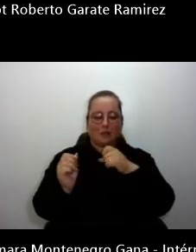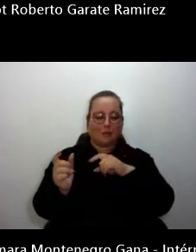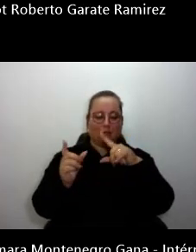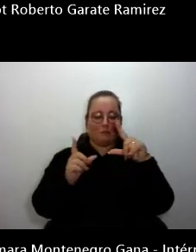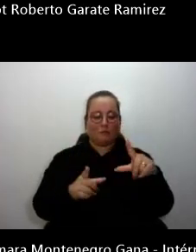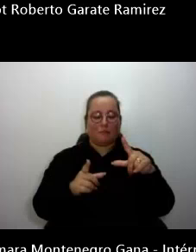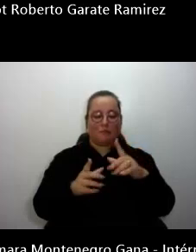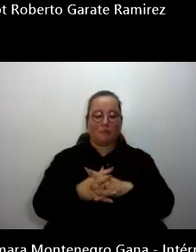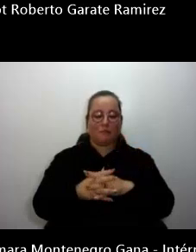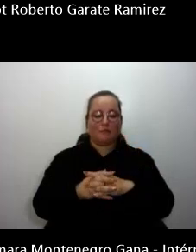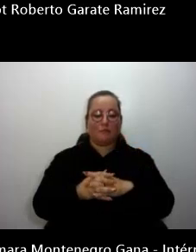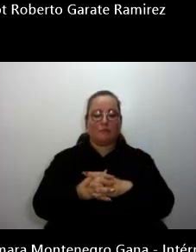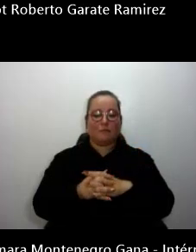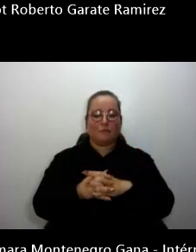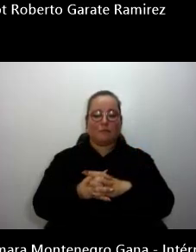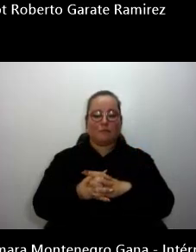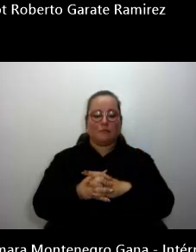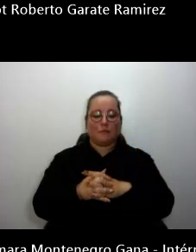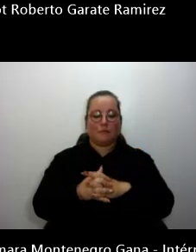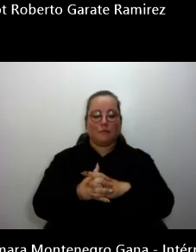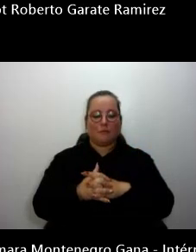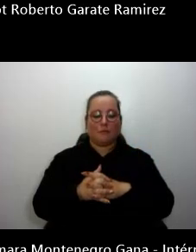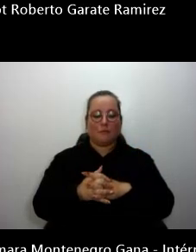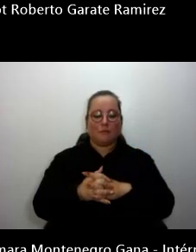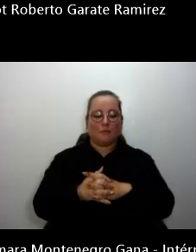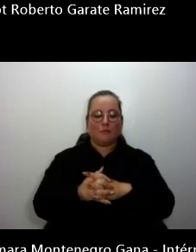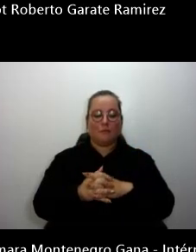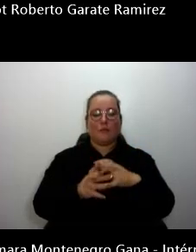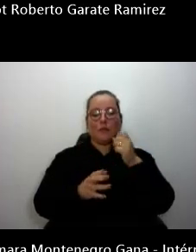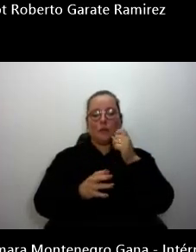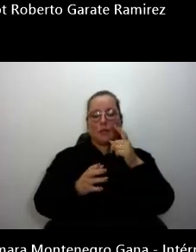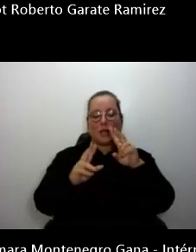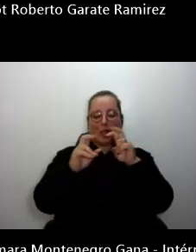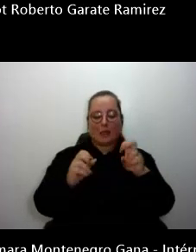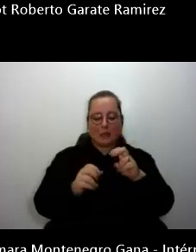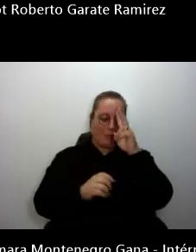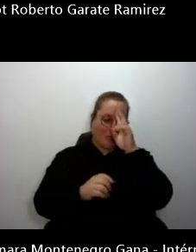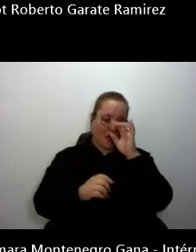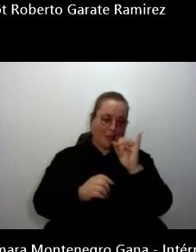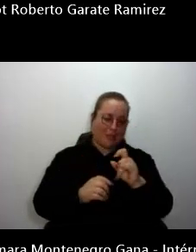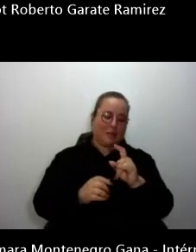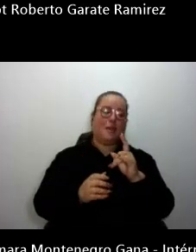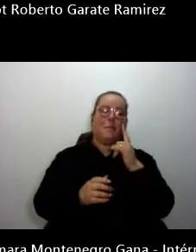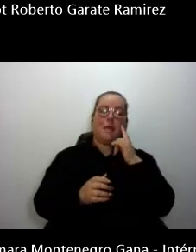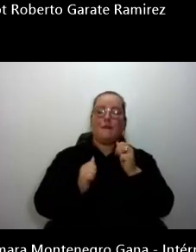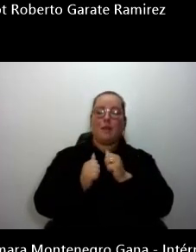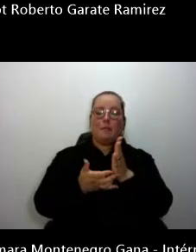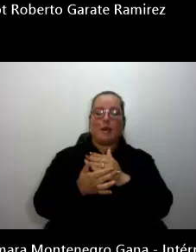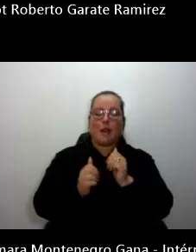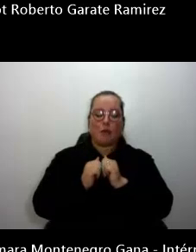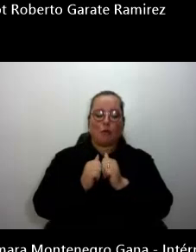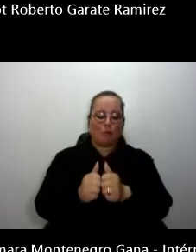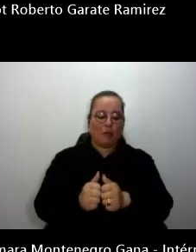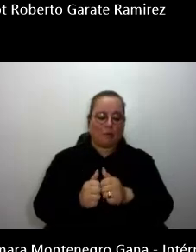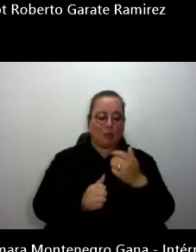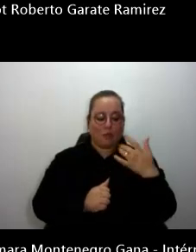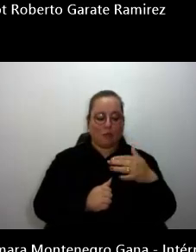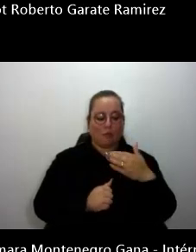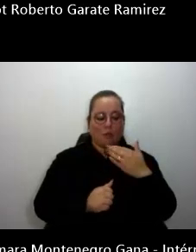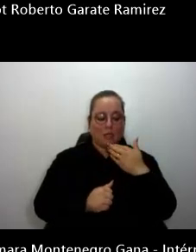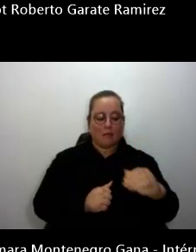el formato que utiliza la Escuela República de Haití para la elaboración de los planes de acompañamiento. Importante